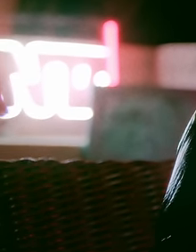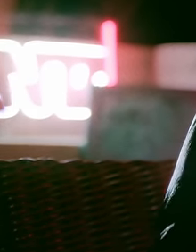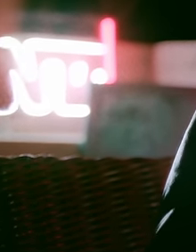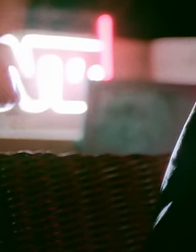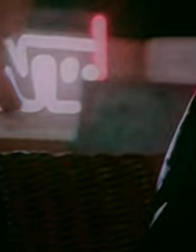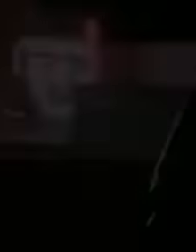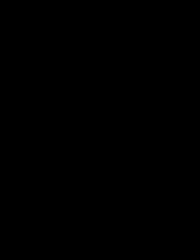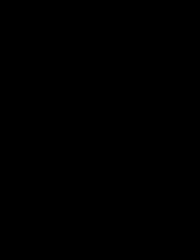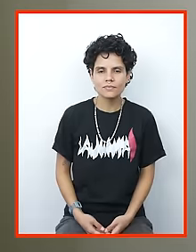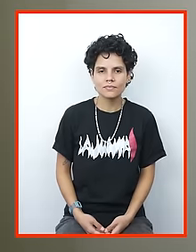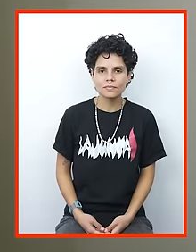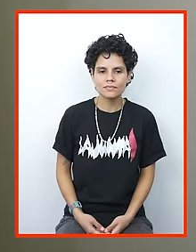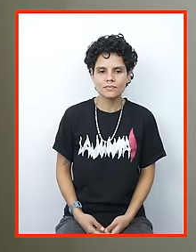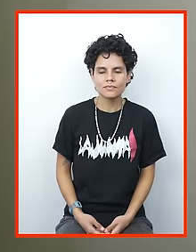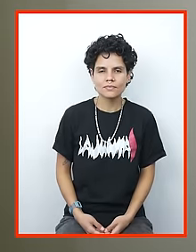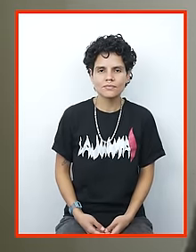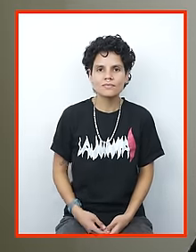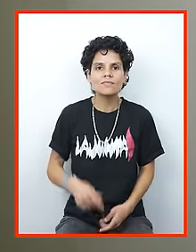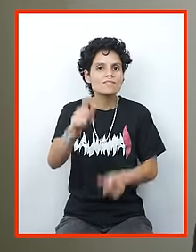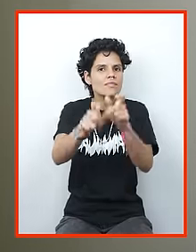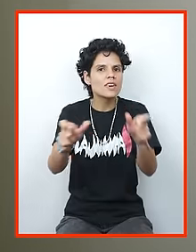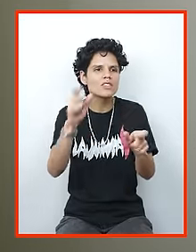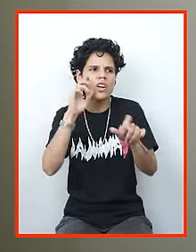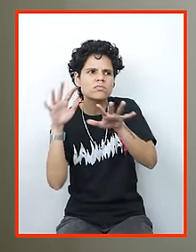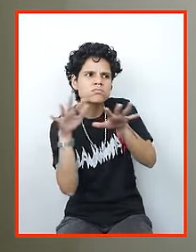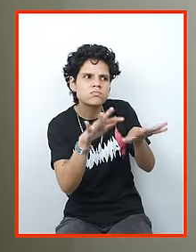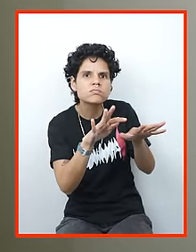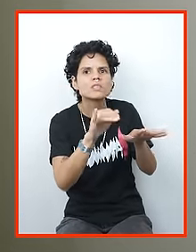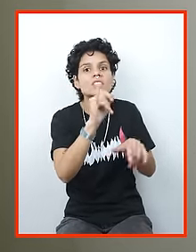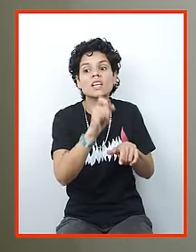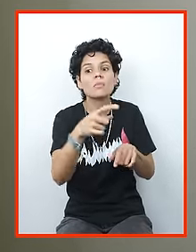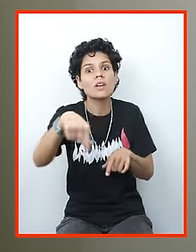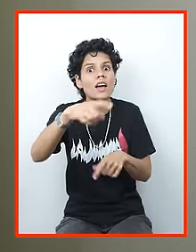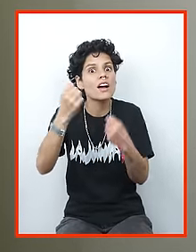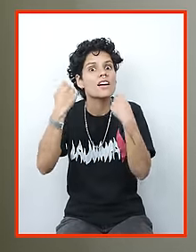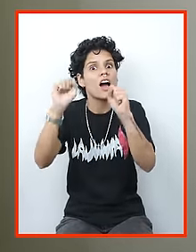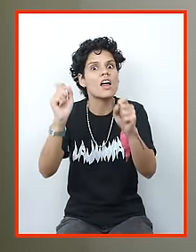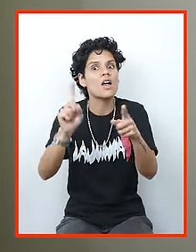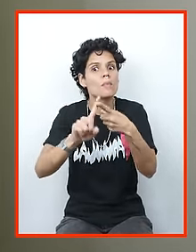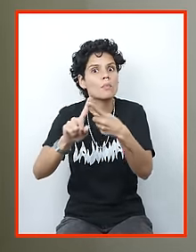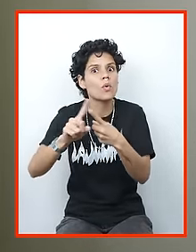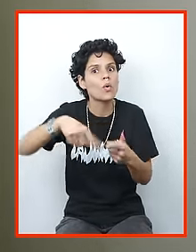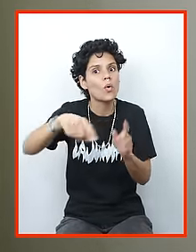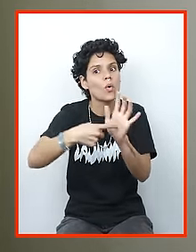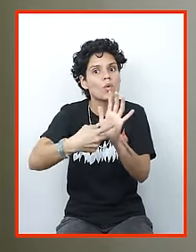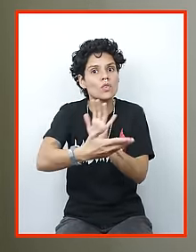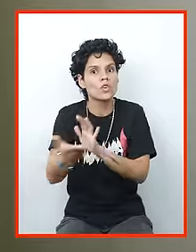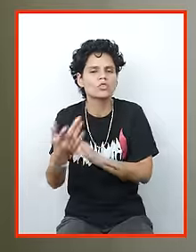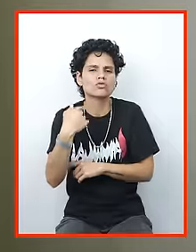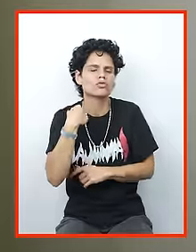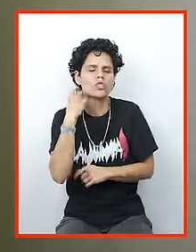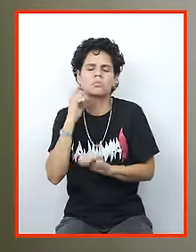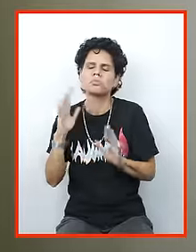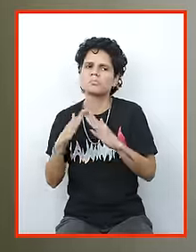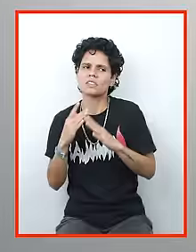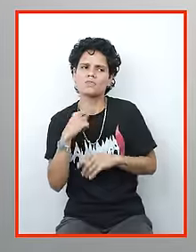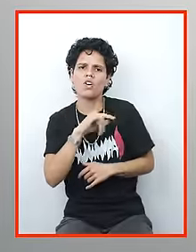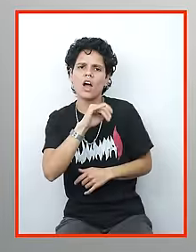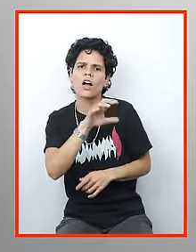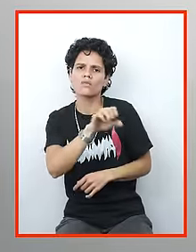casa. El culto siempre gana y el culto lo trajo hasta aquí. Sorry. Yo estoy en mi arquera, por eso voy a buscar a